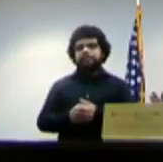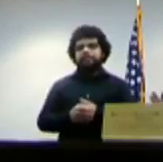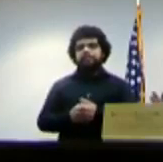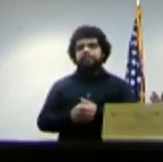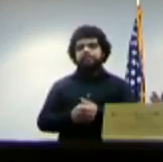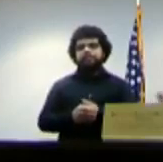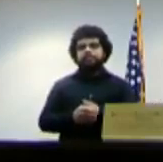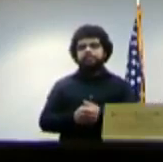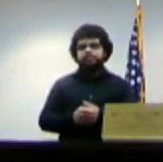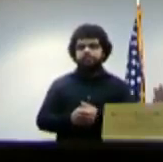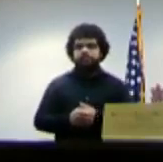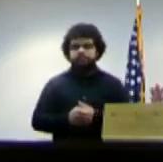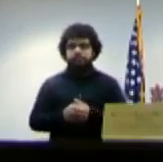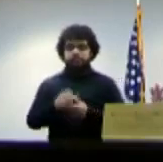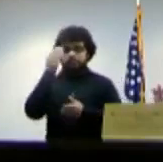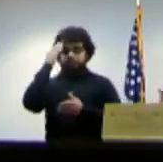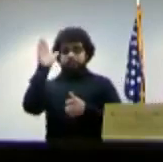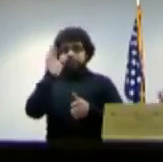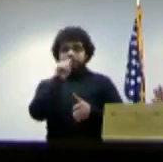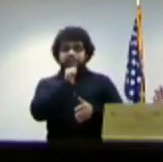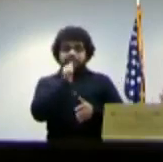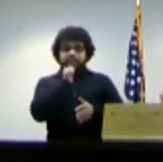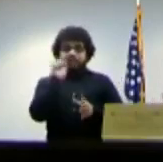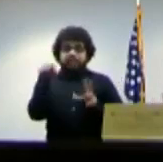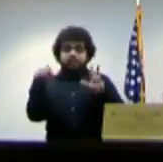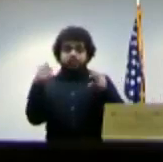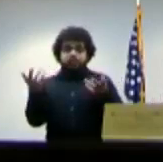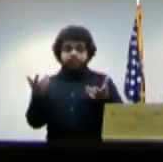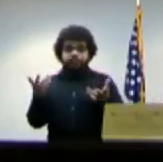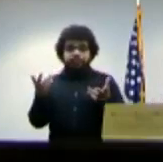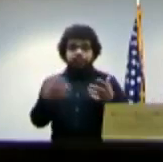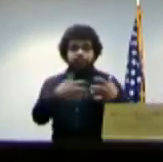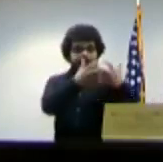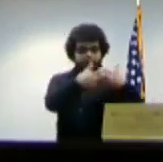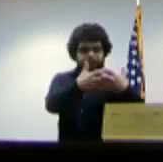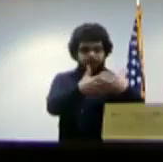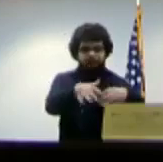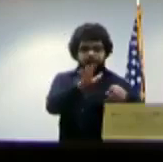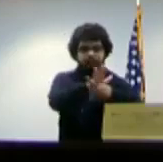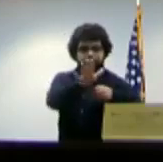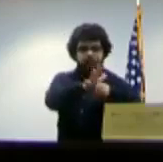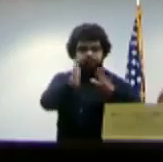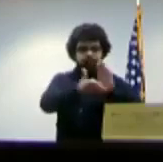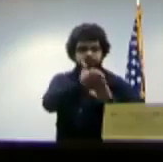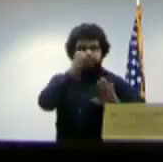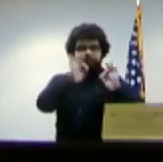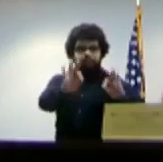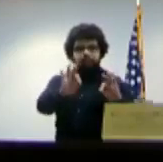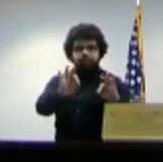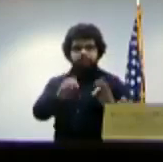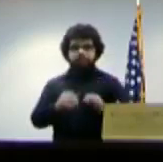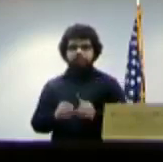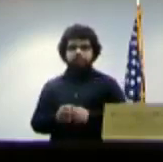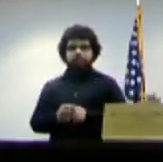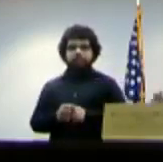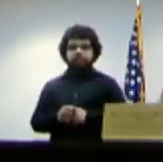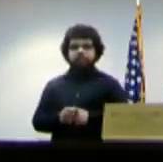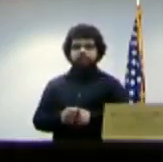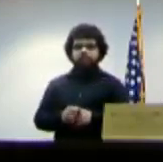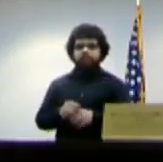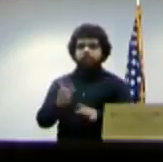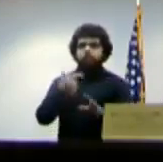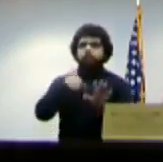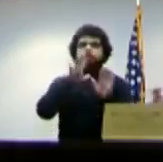no se privatizara por la razón que fuera, las plantas también para funcionar, correcto. No voy a quitar la palabra óptima para complacer